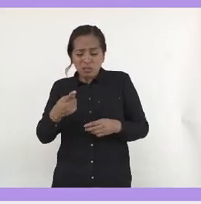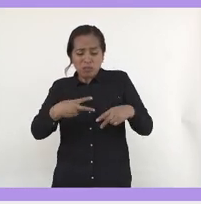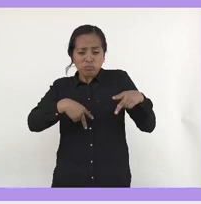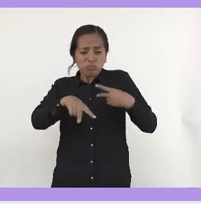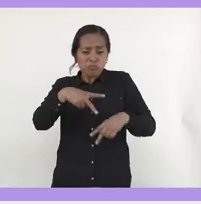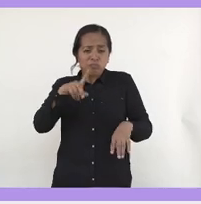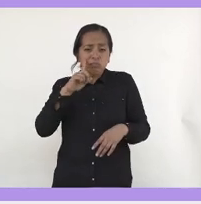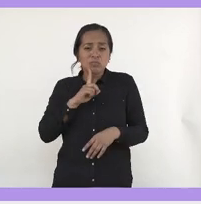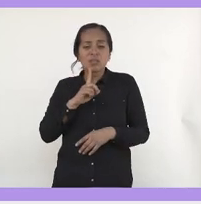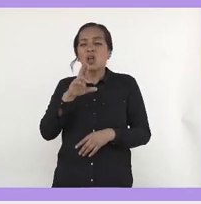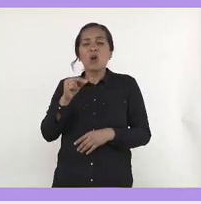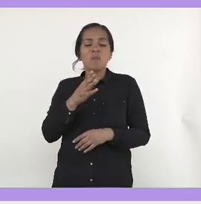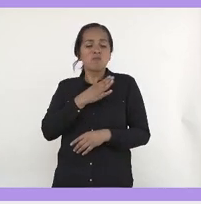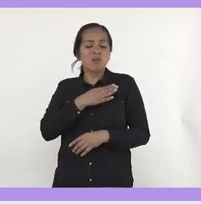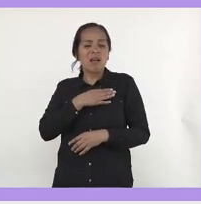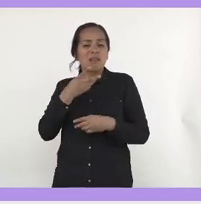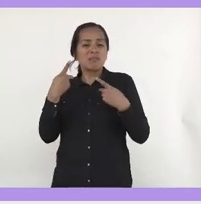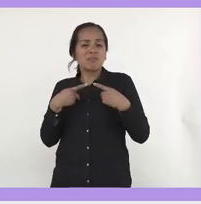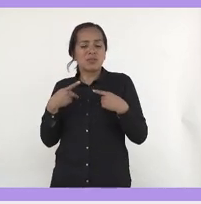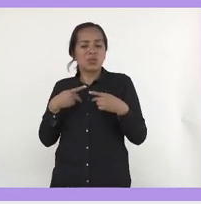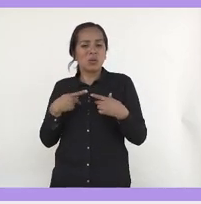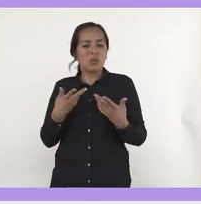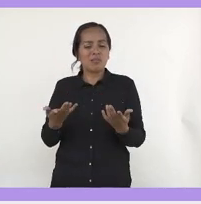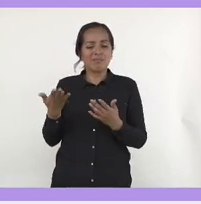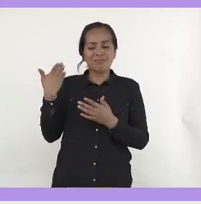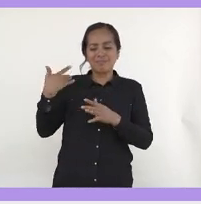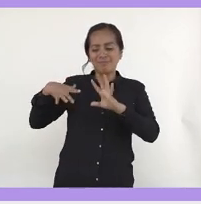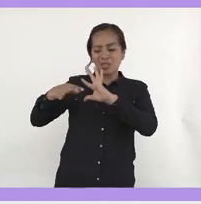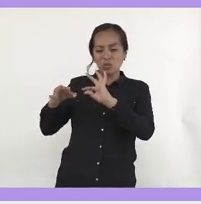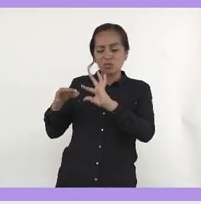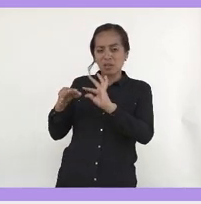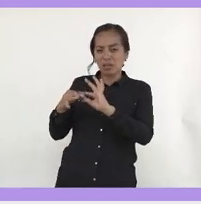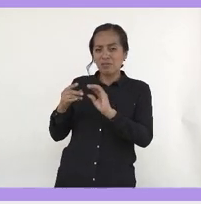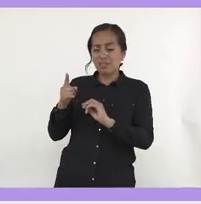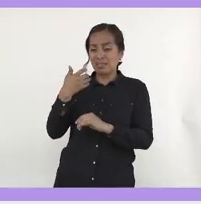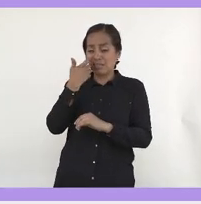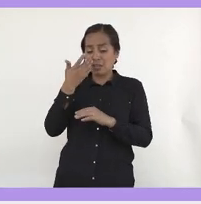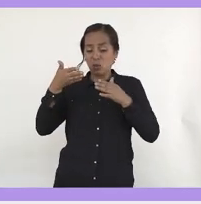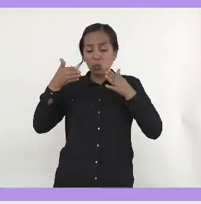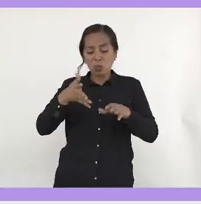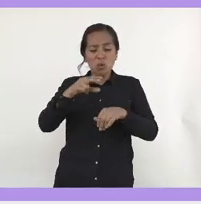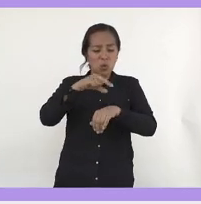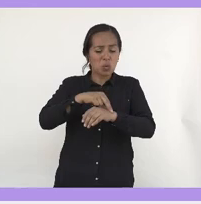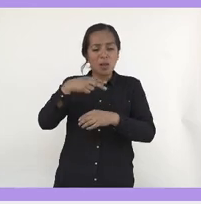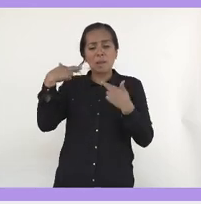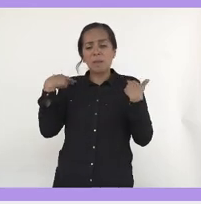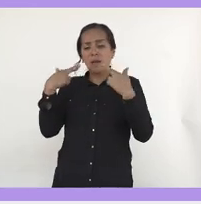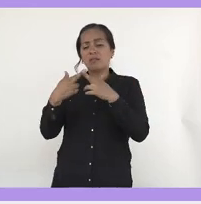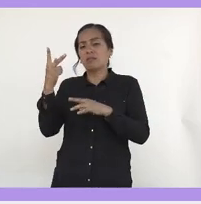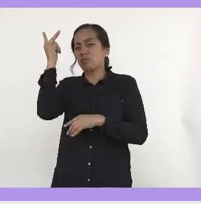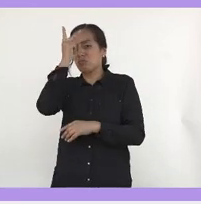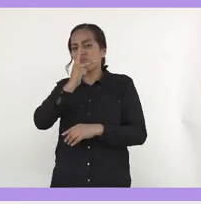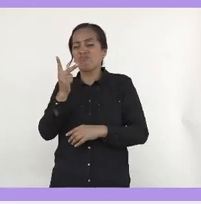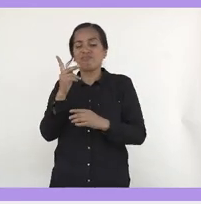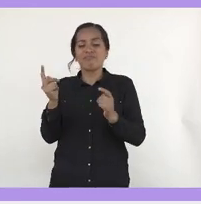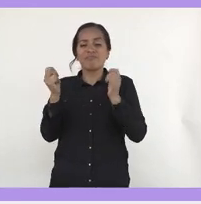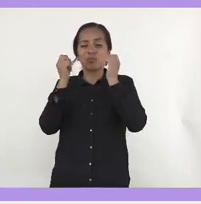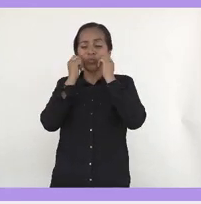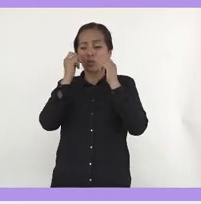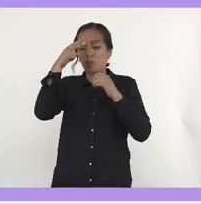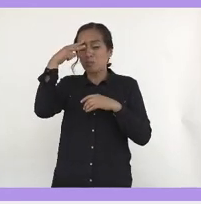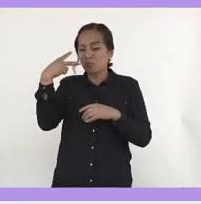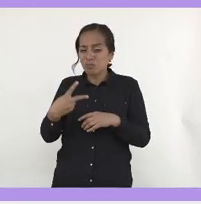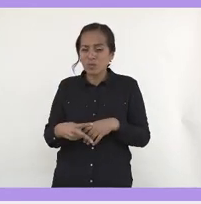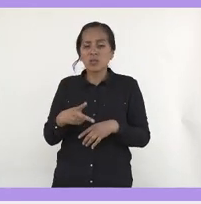sean buenas personas de que también sean buenos seres humanos y lo decían hace un momento Si quiere dedicarse a ser doctora maestra psicóloga no y yo creo que México